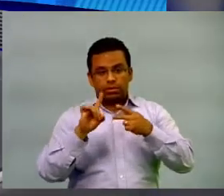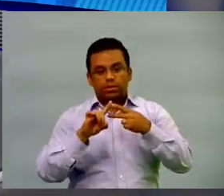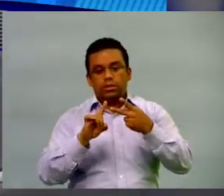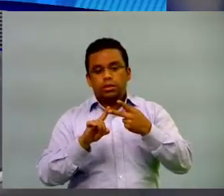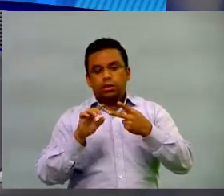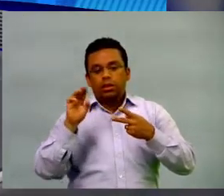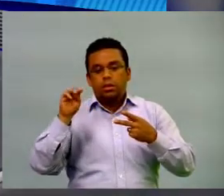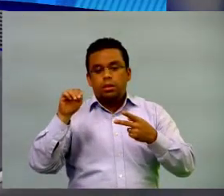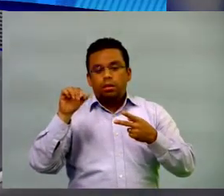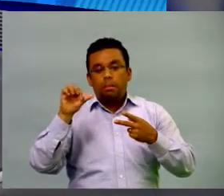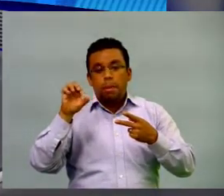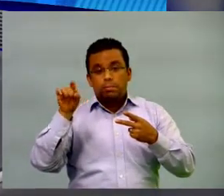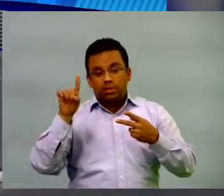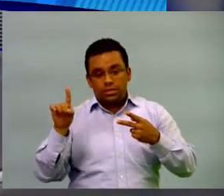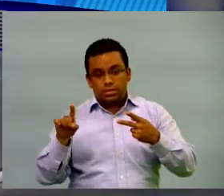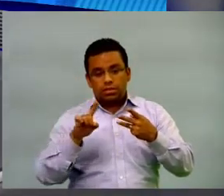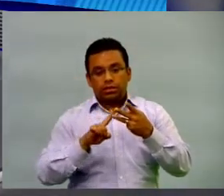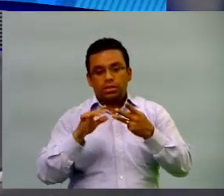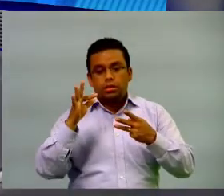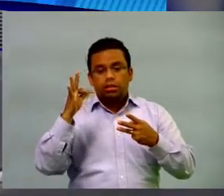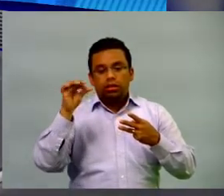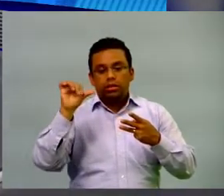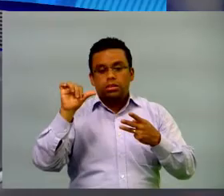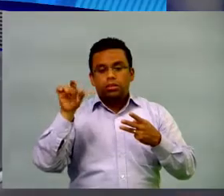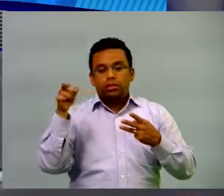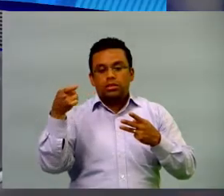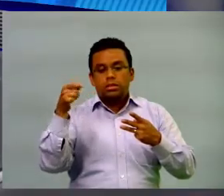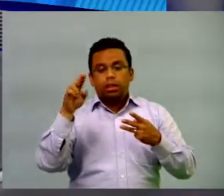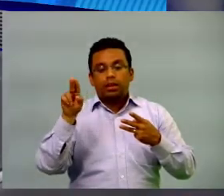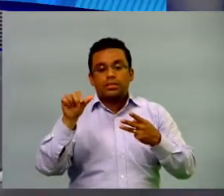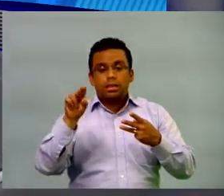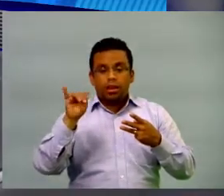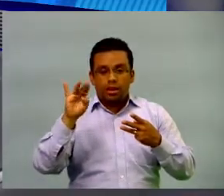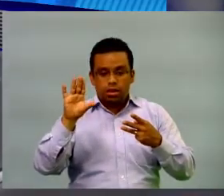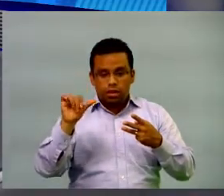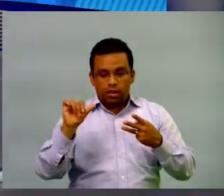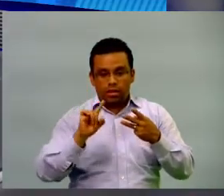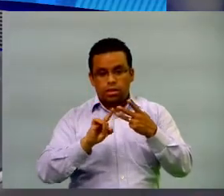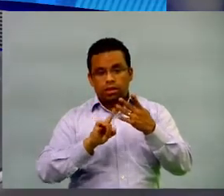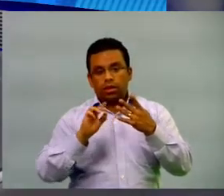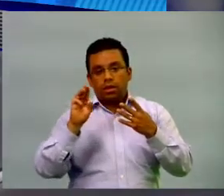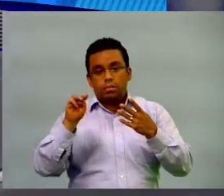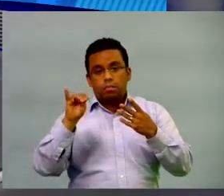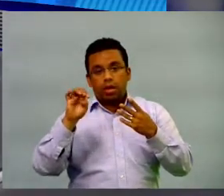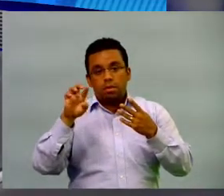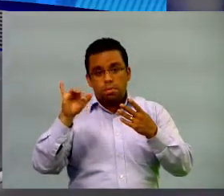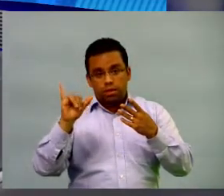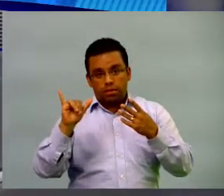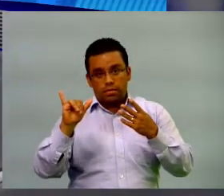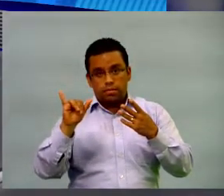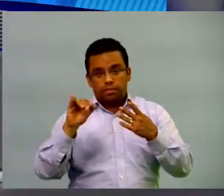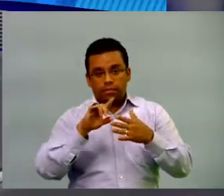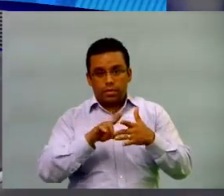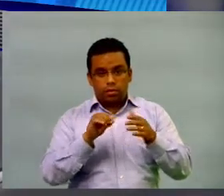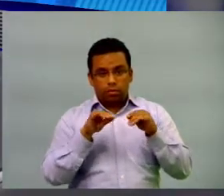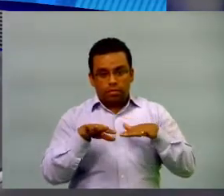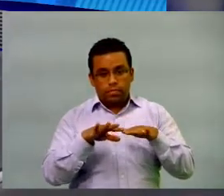Y temas de discos de almacenamiento online y sitios para compartir documentos y